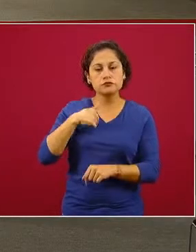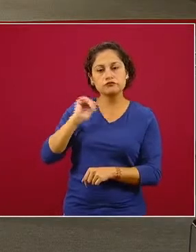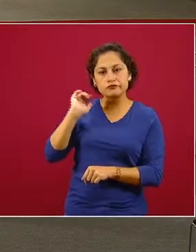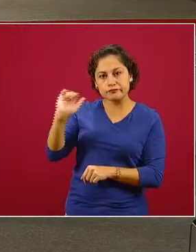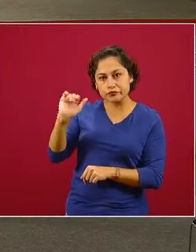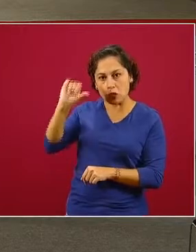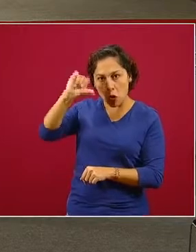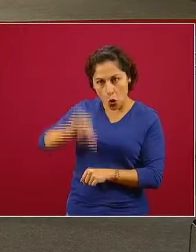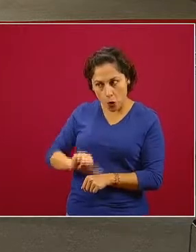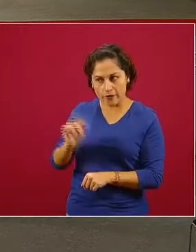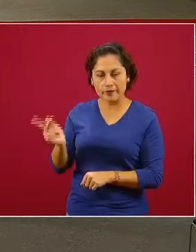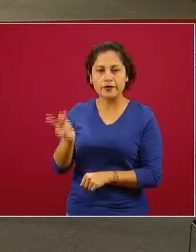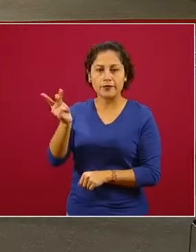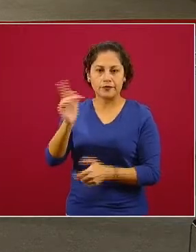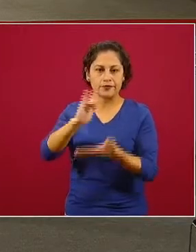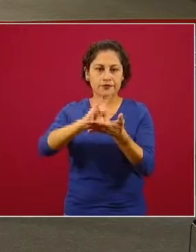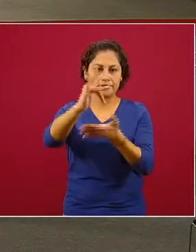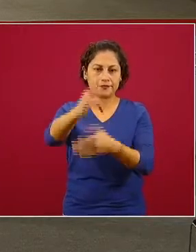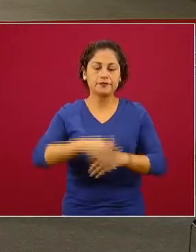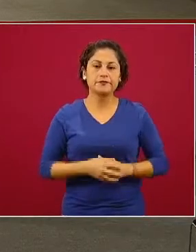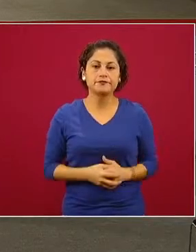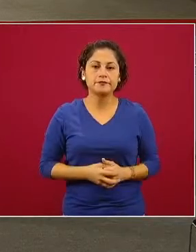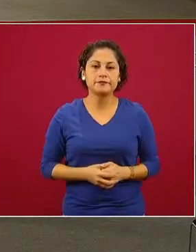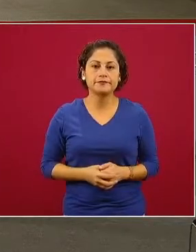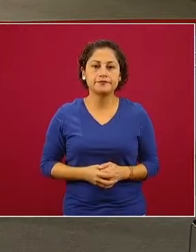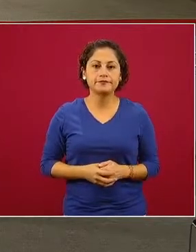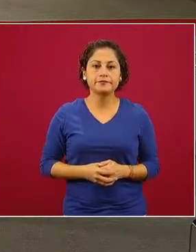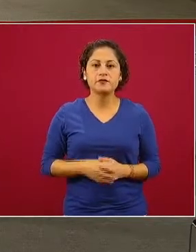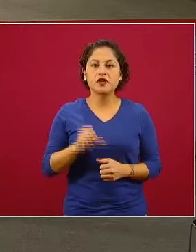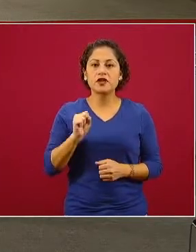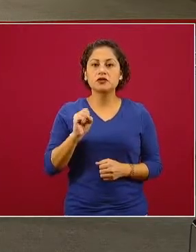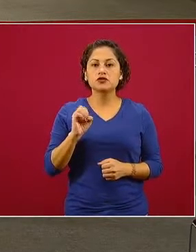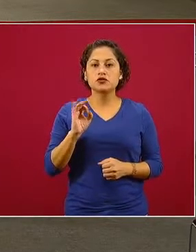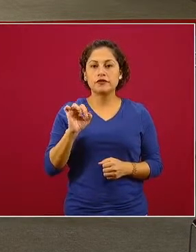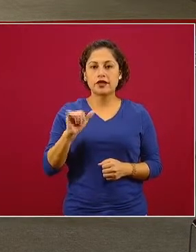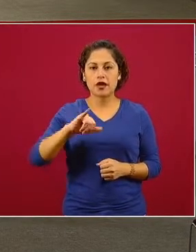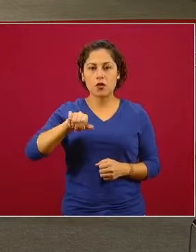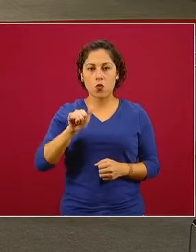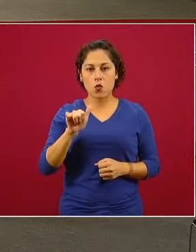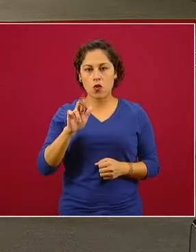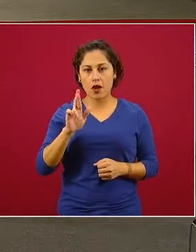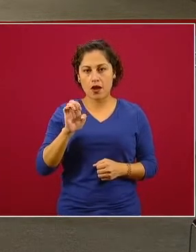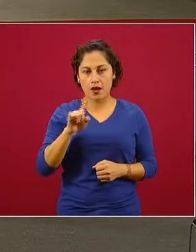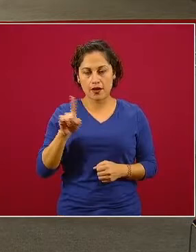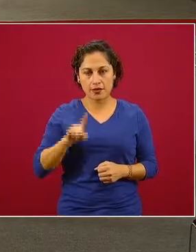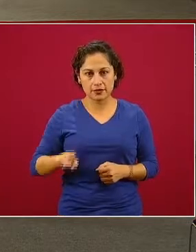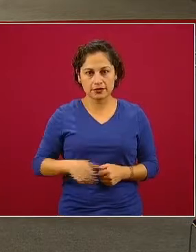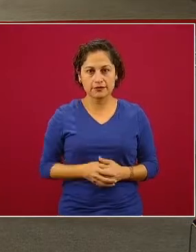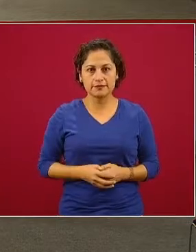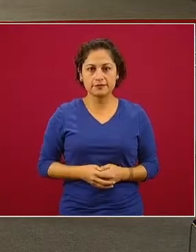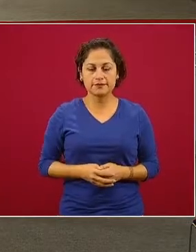hoy mismo. Gracias. Sofía Juárez, por favor.